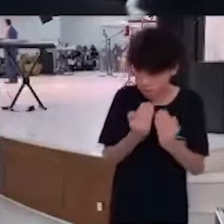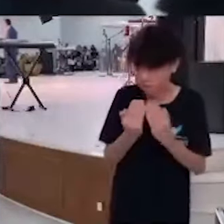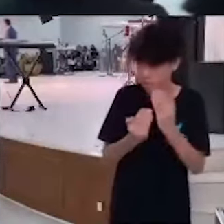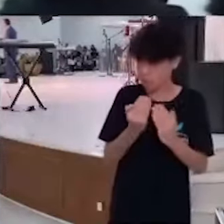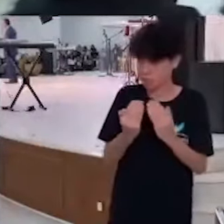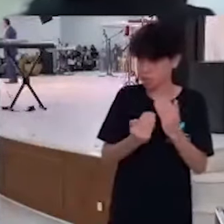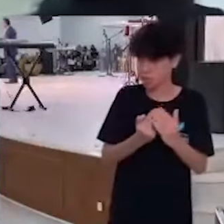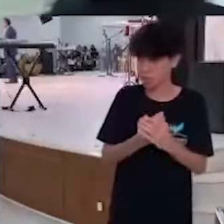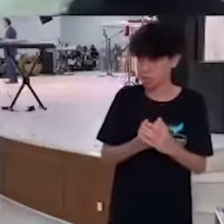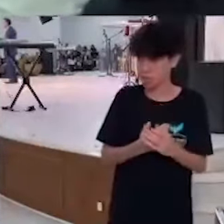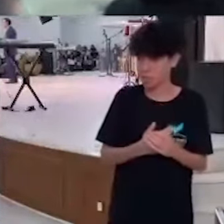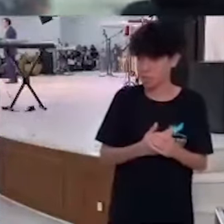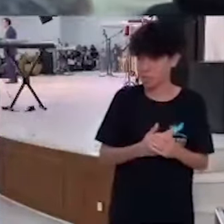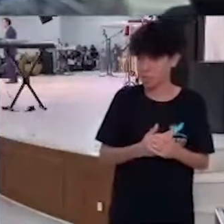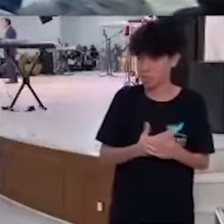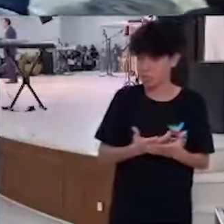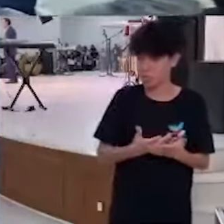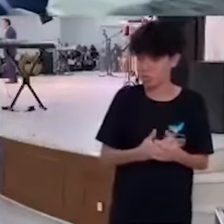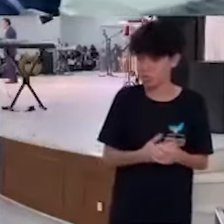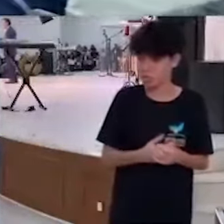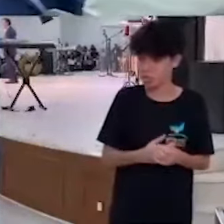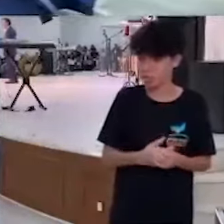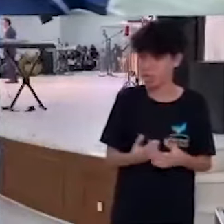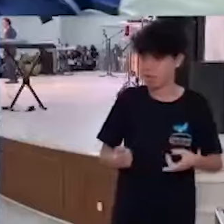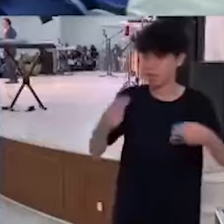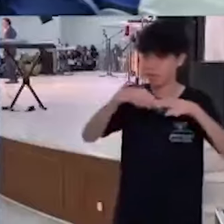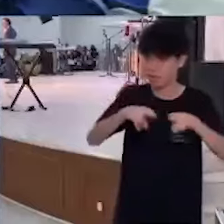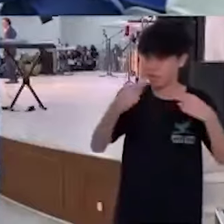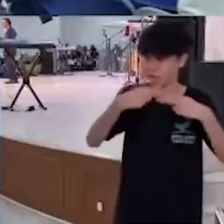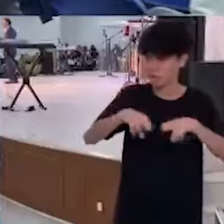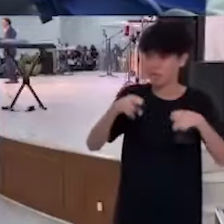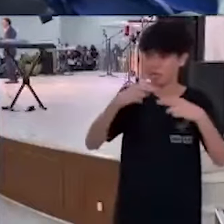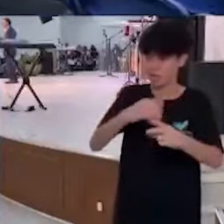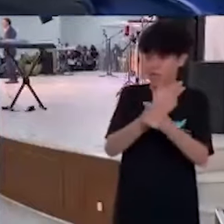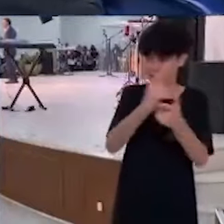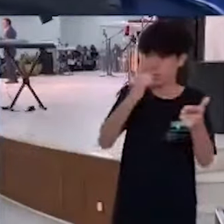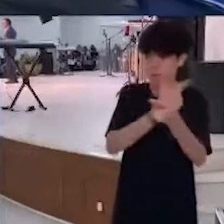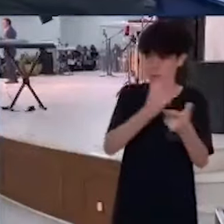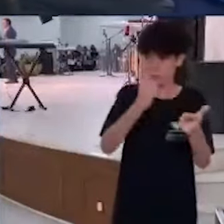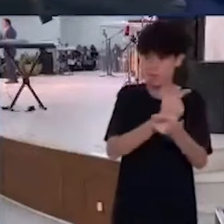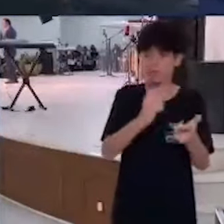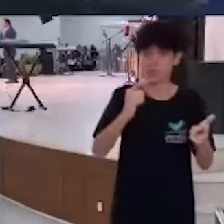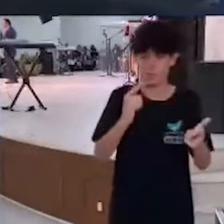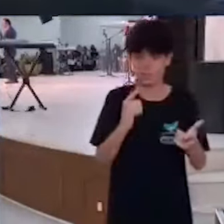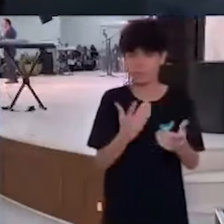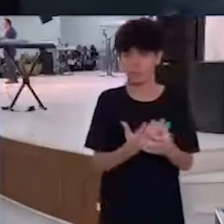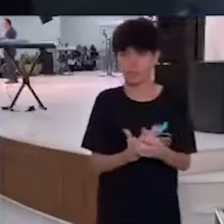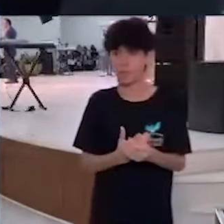sea, en realidad esto no le da placer al ser humano, el placer